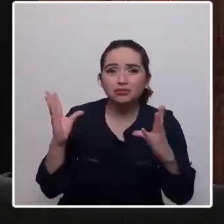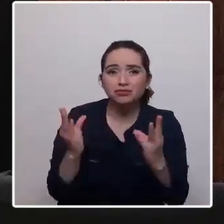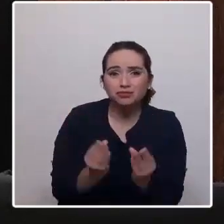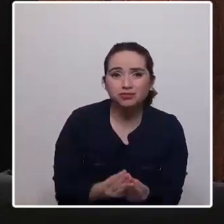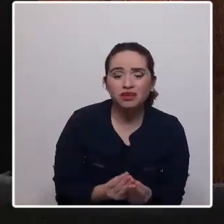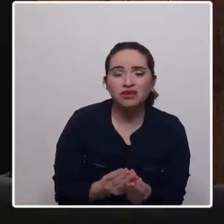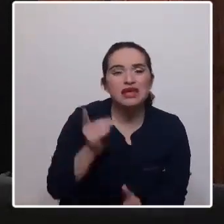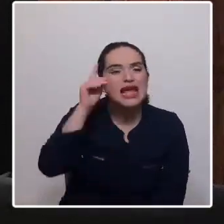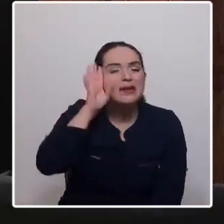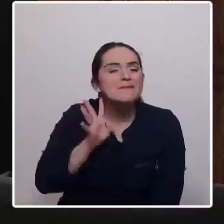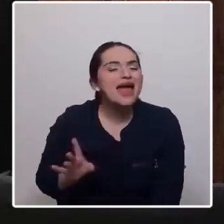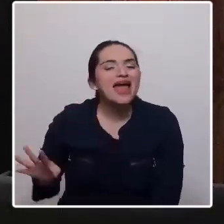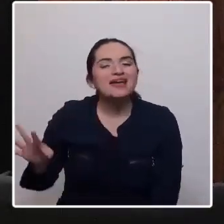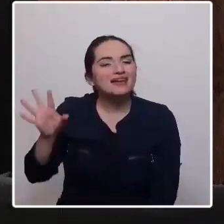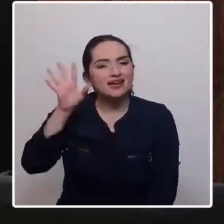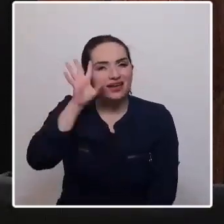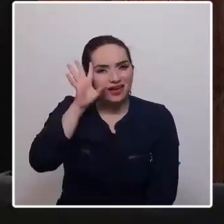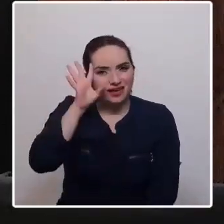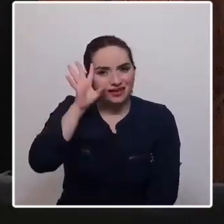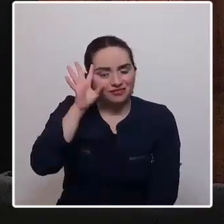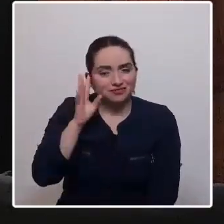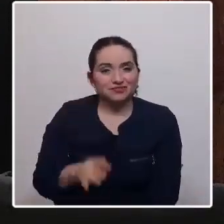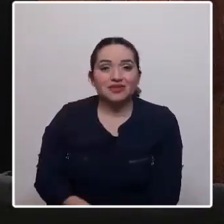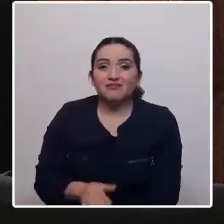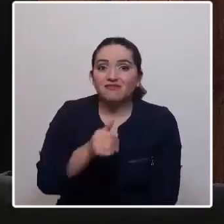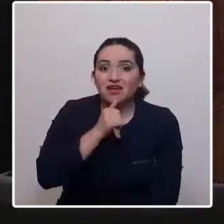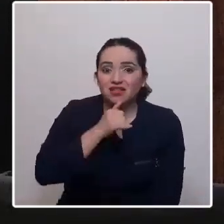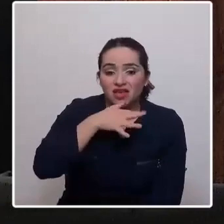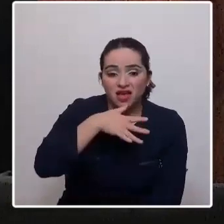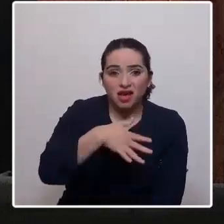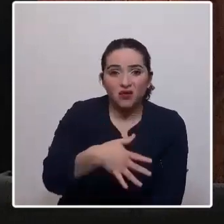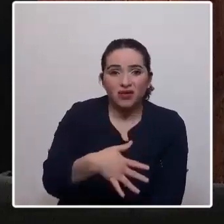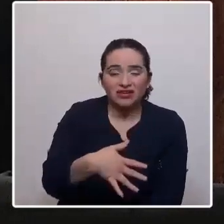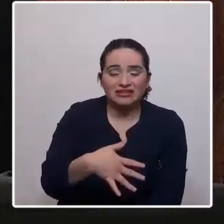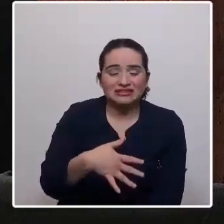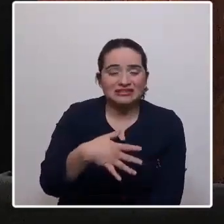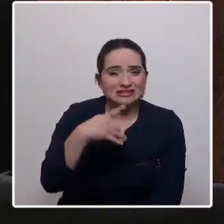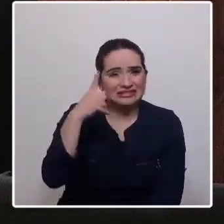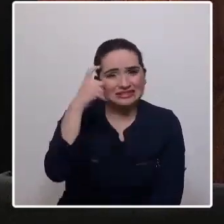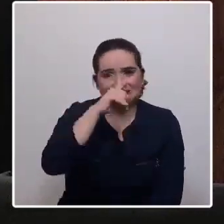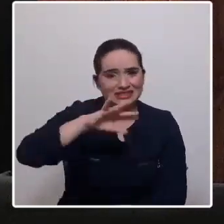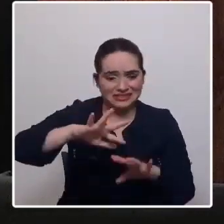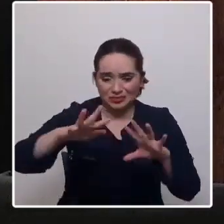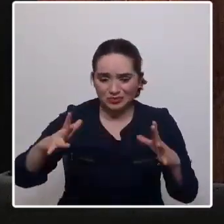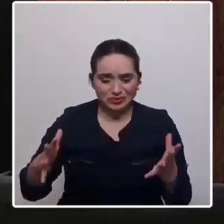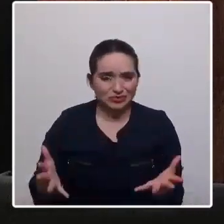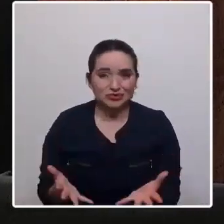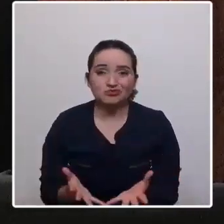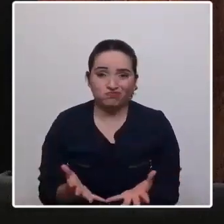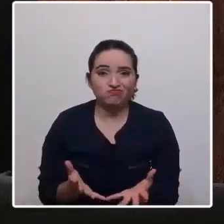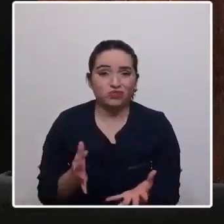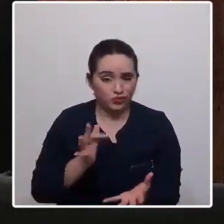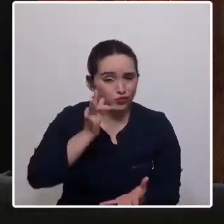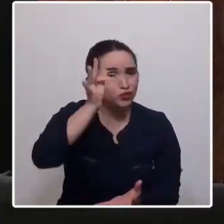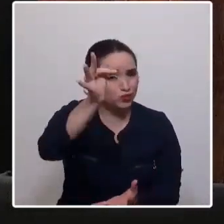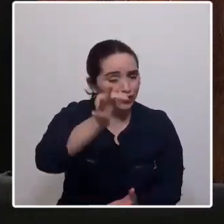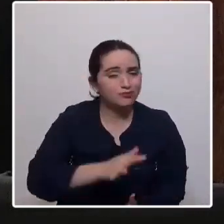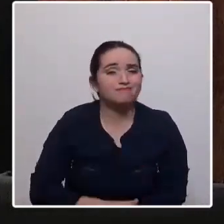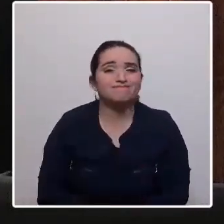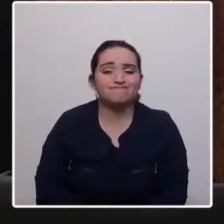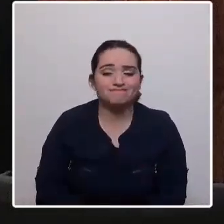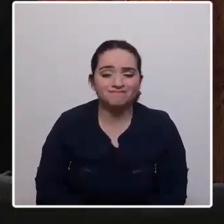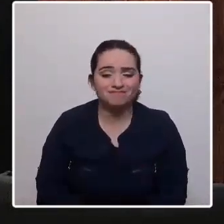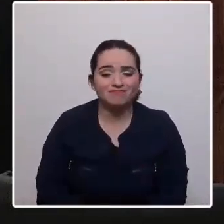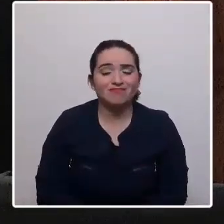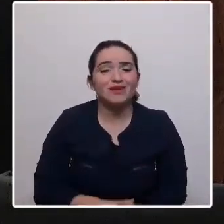imaginar lo que ocurrirá cuando la escasez del agua sea crítica en todo el mundo, que lo será, y traiga